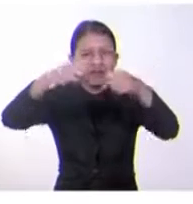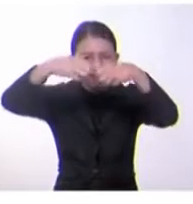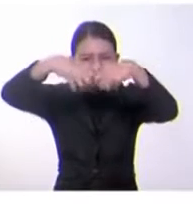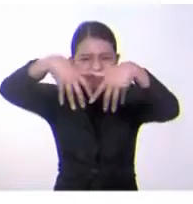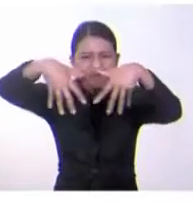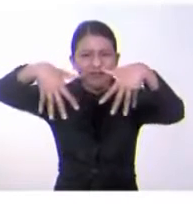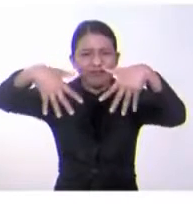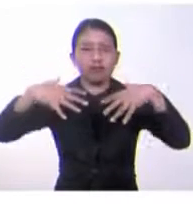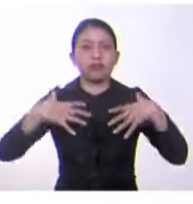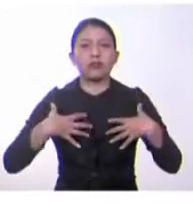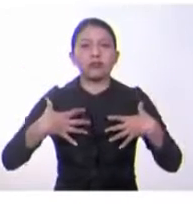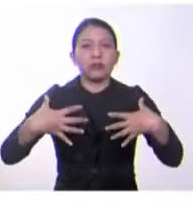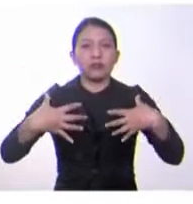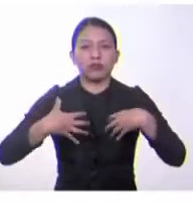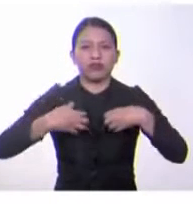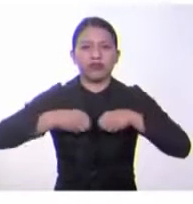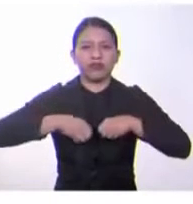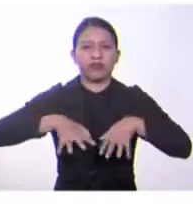los pulmones.